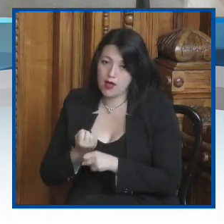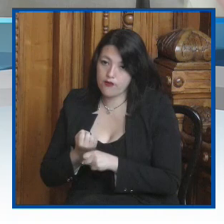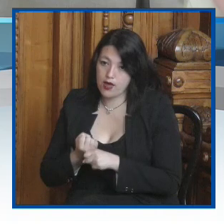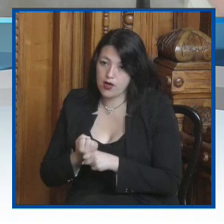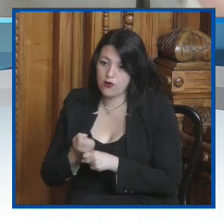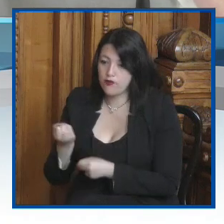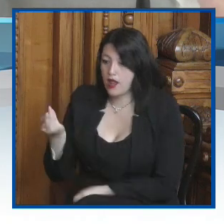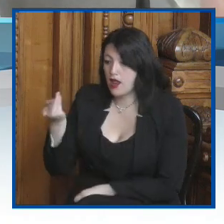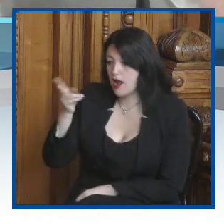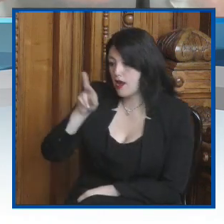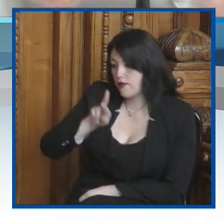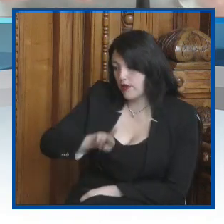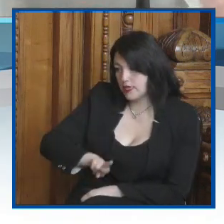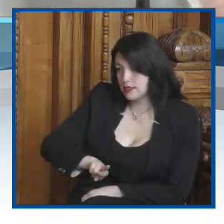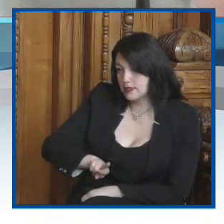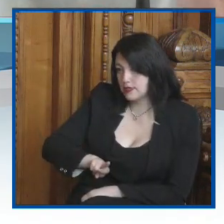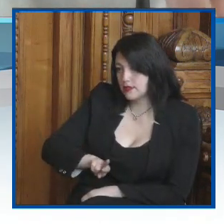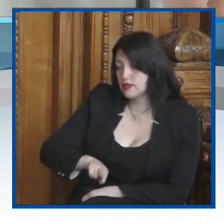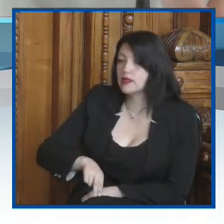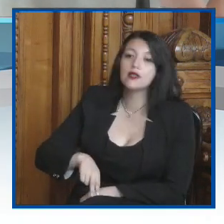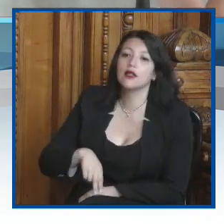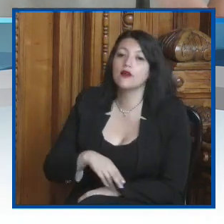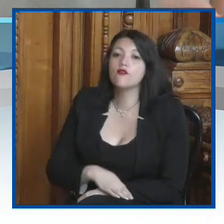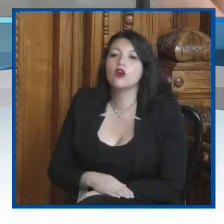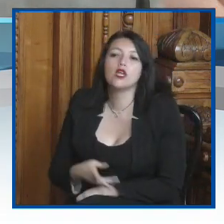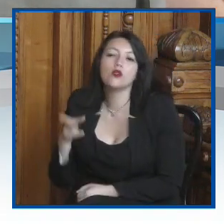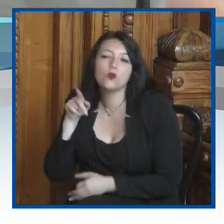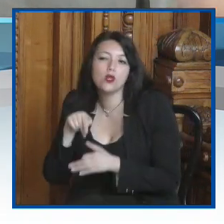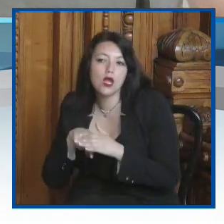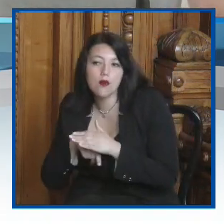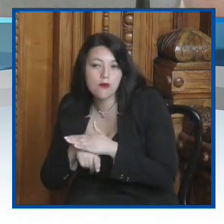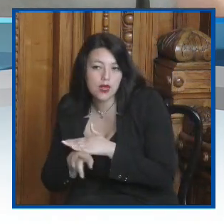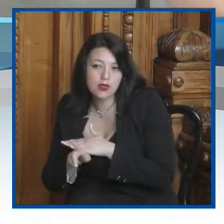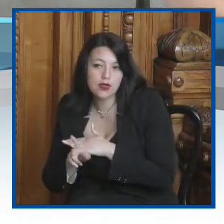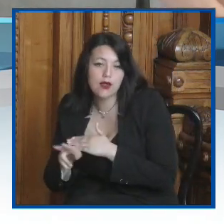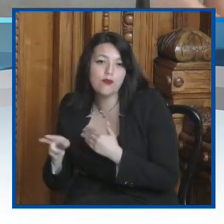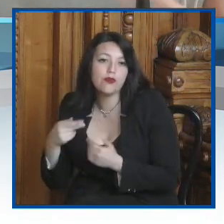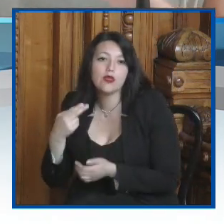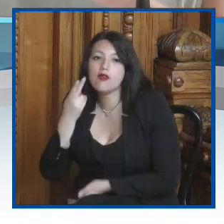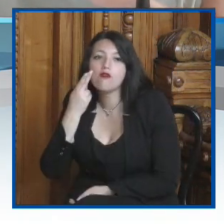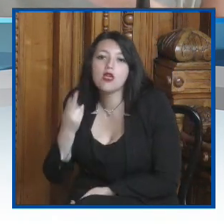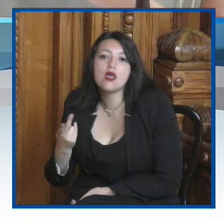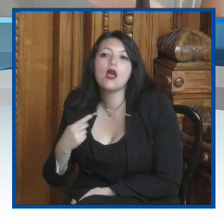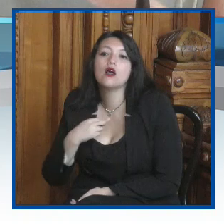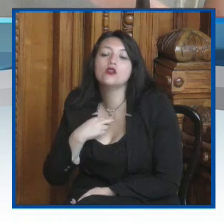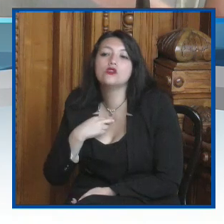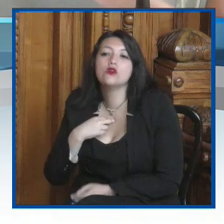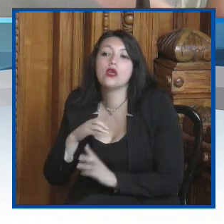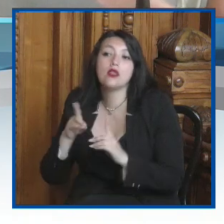revés. Lo empecé haciendo intuitivamente a qué veía yo que tenía que modificar